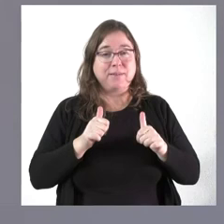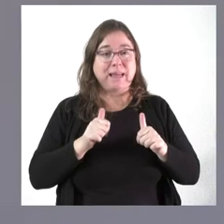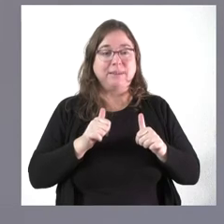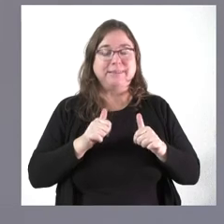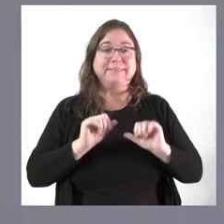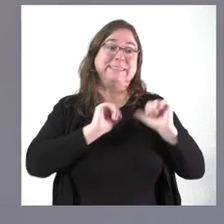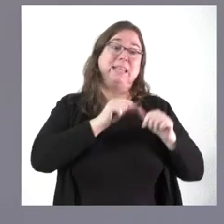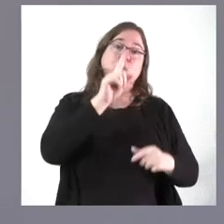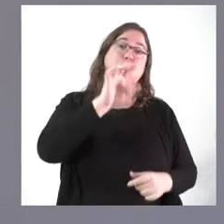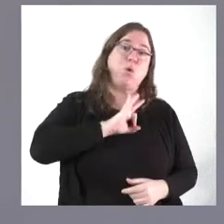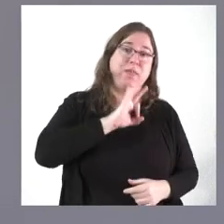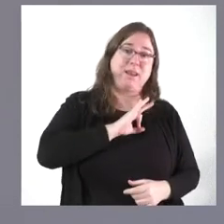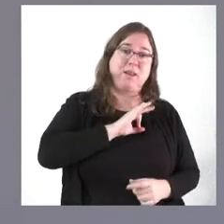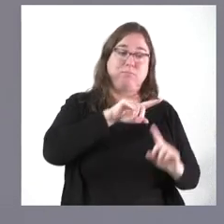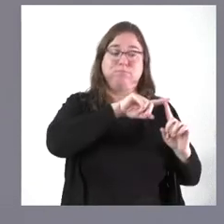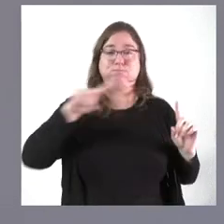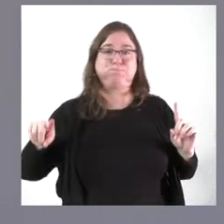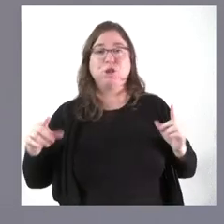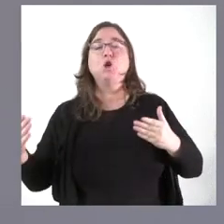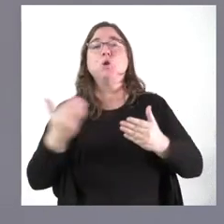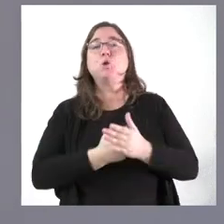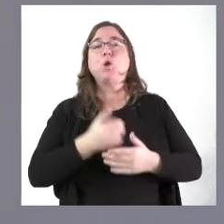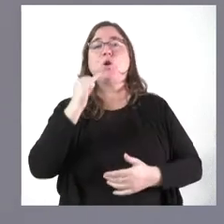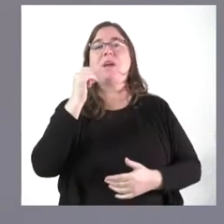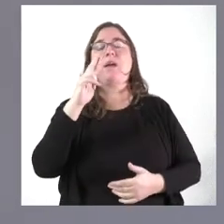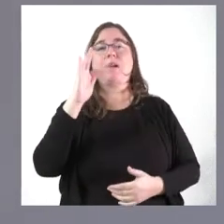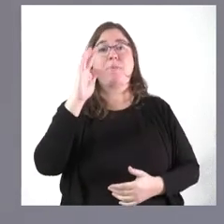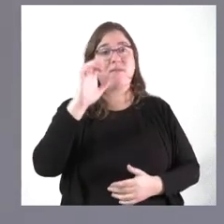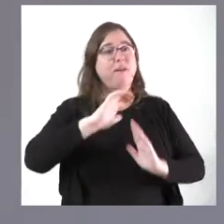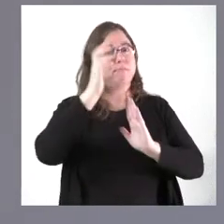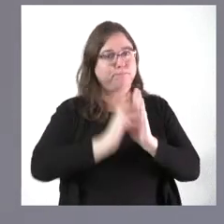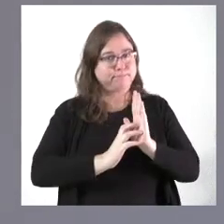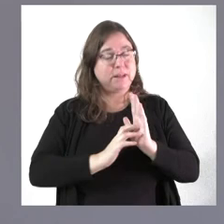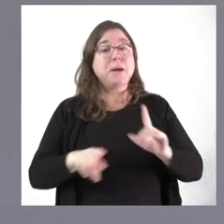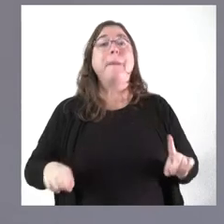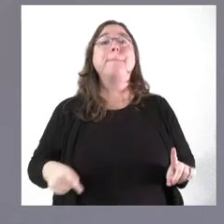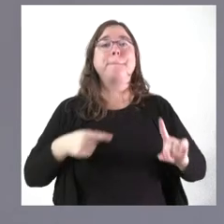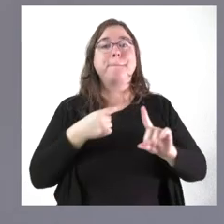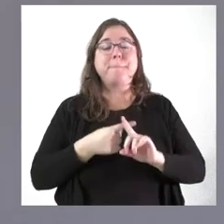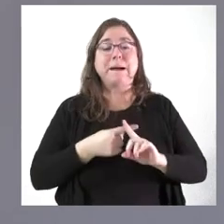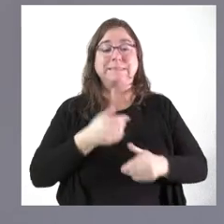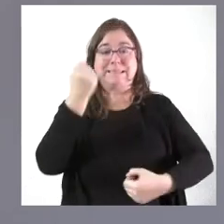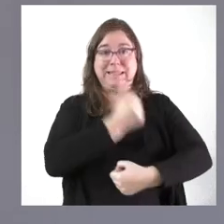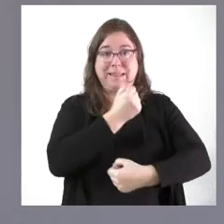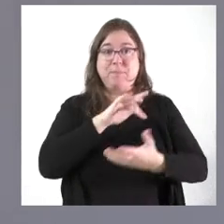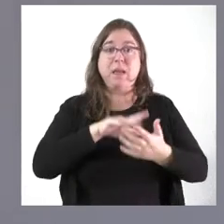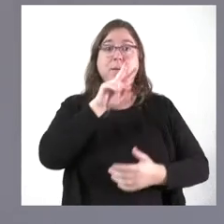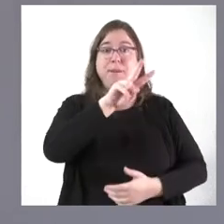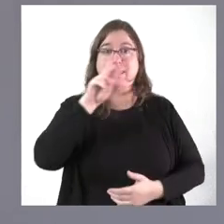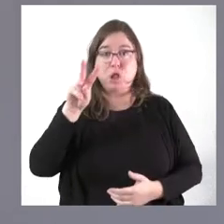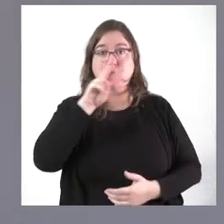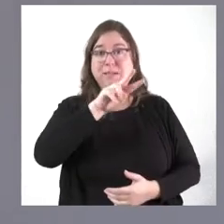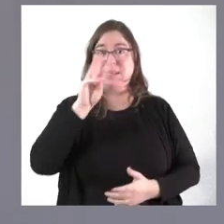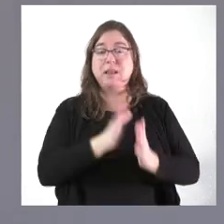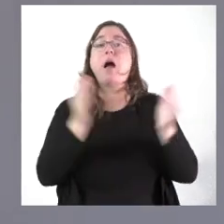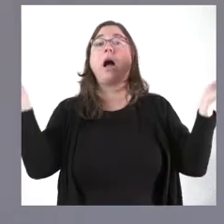de enero será la aplicación para todo el de las personas físicas Pues otra rebaja de impuestos y en el mes de diciembre 22 y 23 aprobaremos